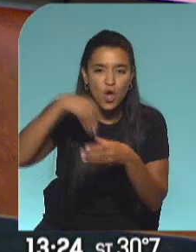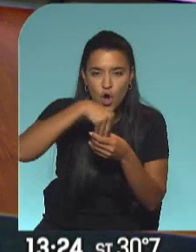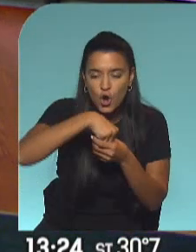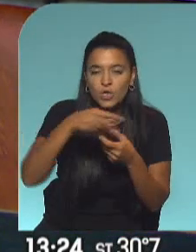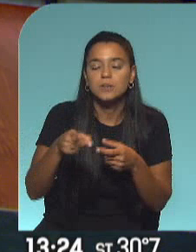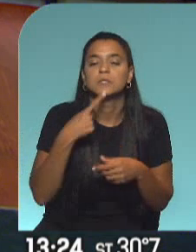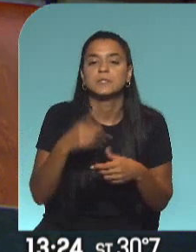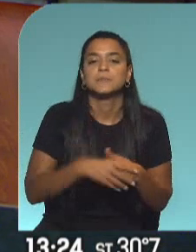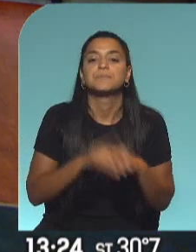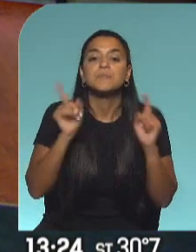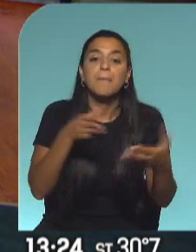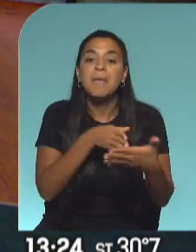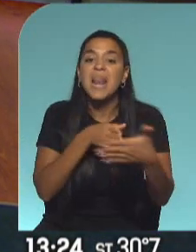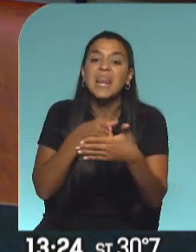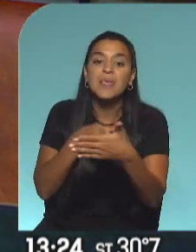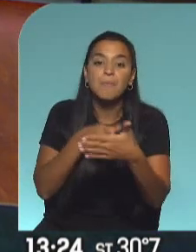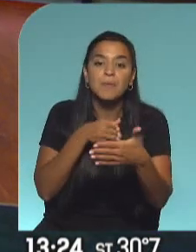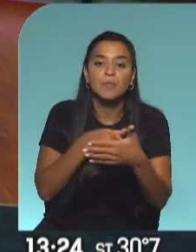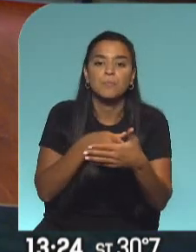al Kremlin, límites a la